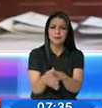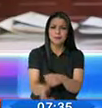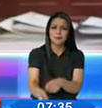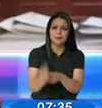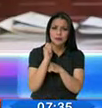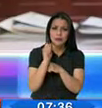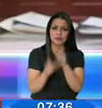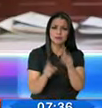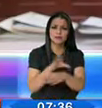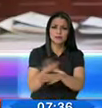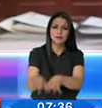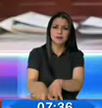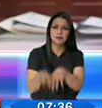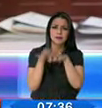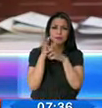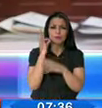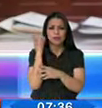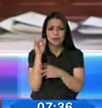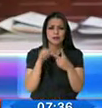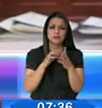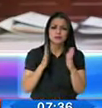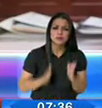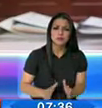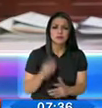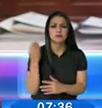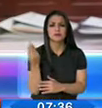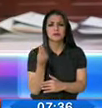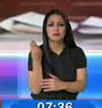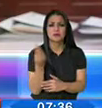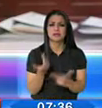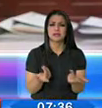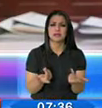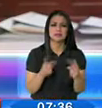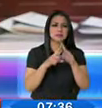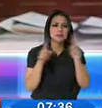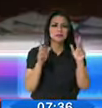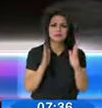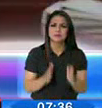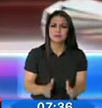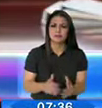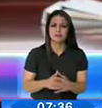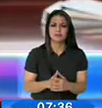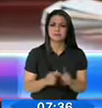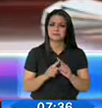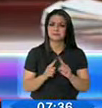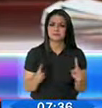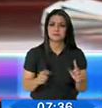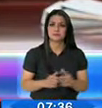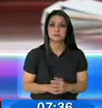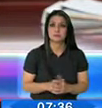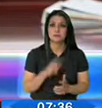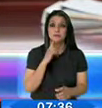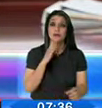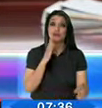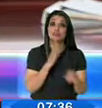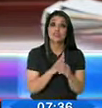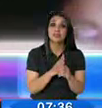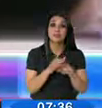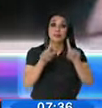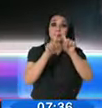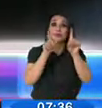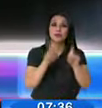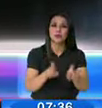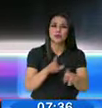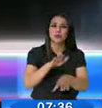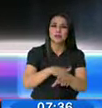de los agricultores, mujeres, estudiantes, jóvenes, empresarios. Vicuña niega que el objetivo de fondo de la pregunta